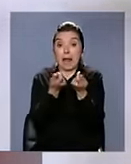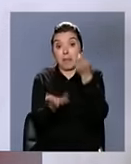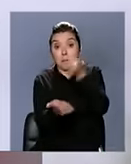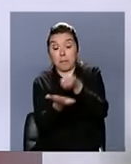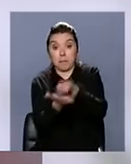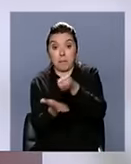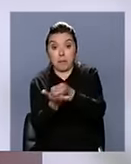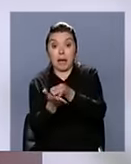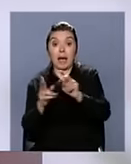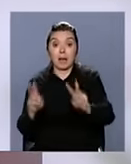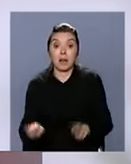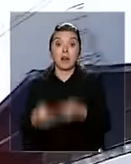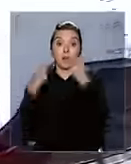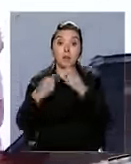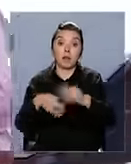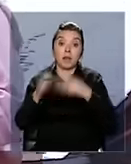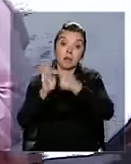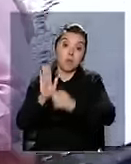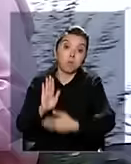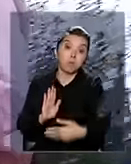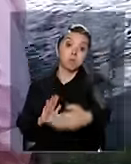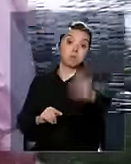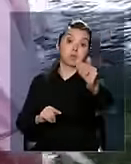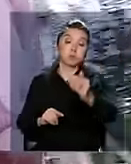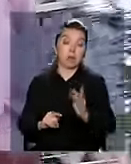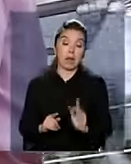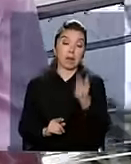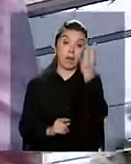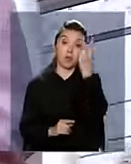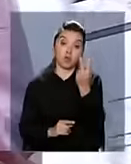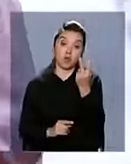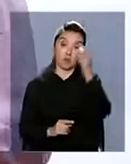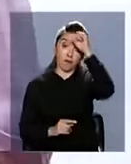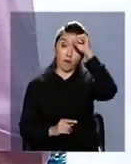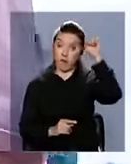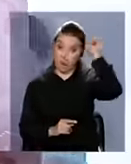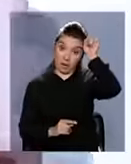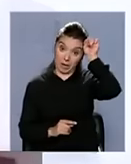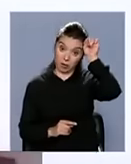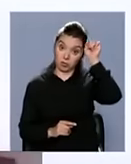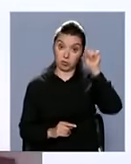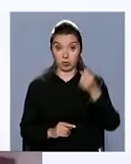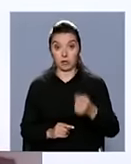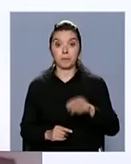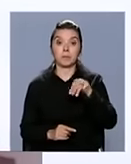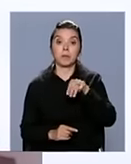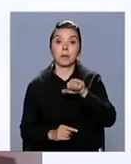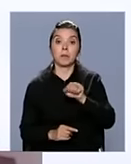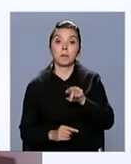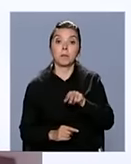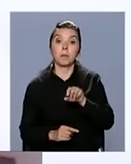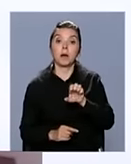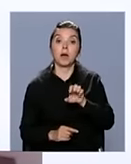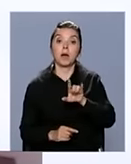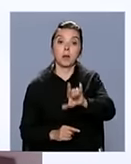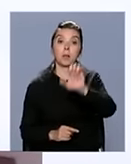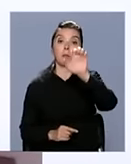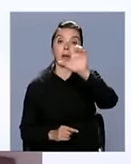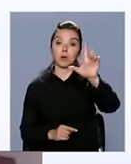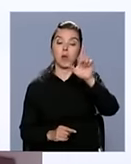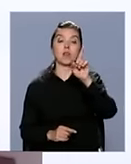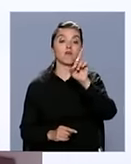será larga por la grave condición en que quedaron. Incluso 2 de ellos son bomberos activos. Manuel hoy día fue operado en el Hospital